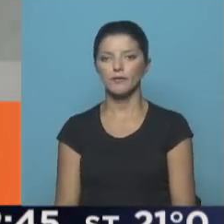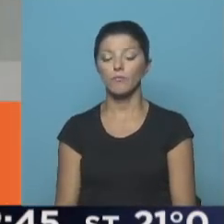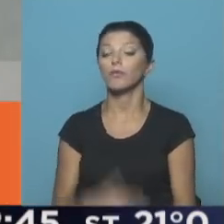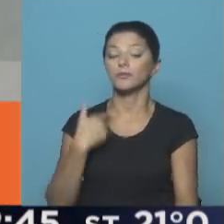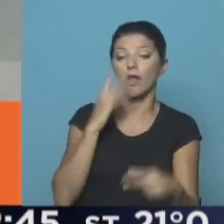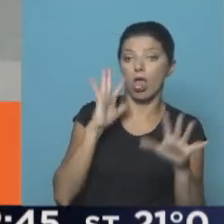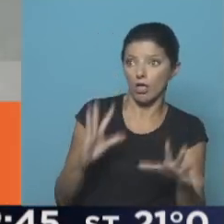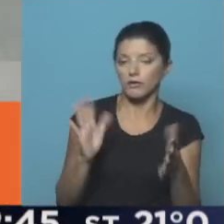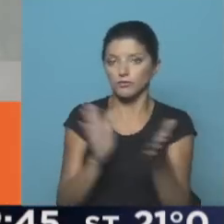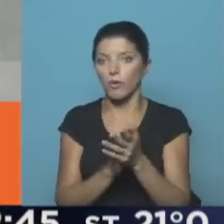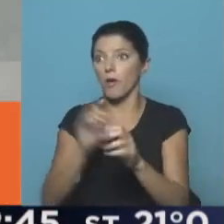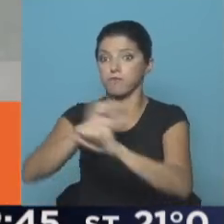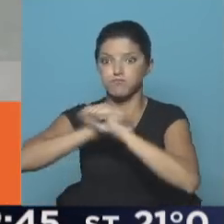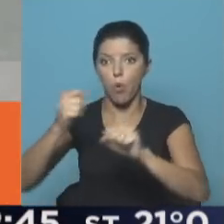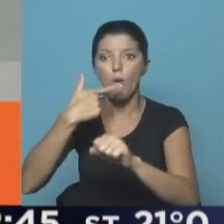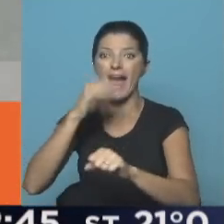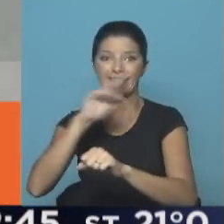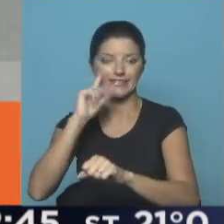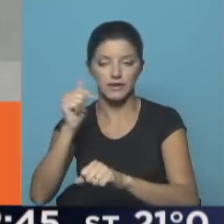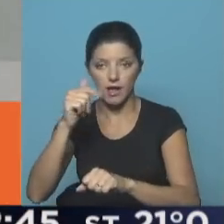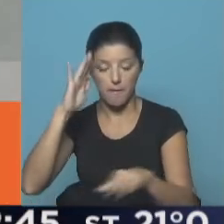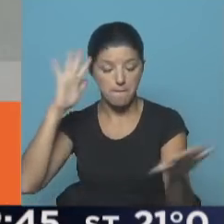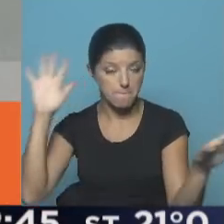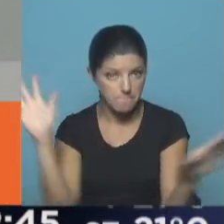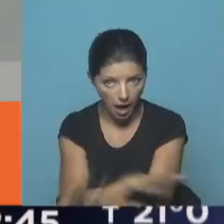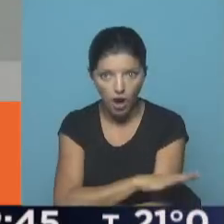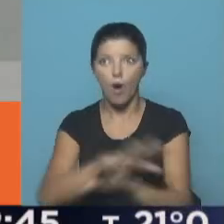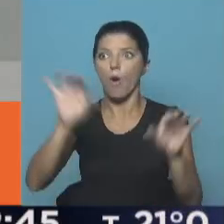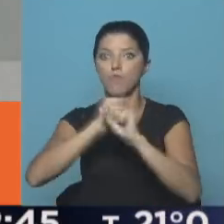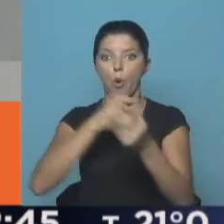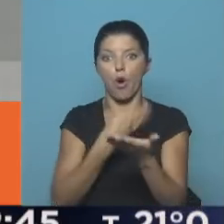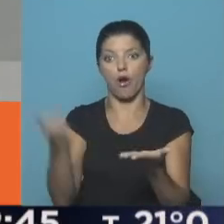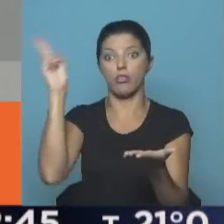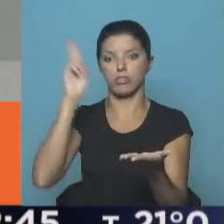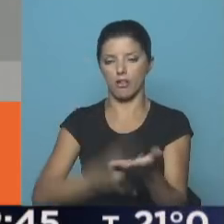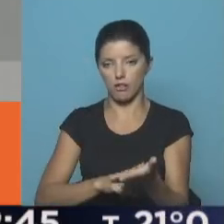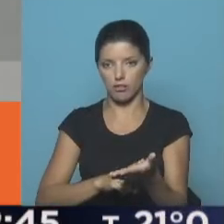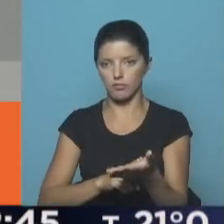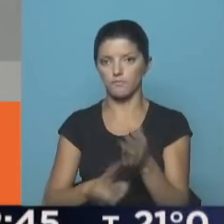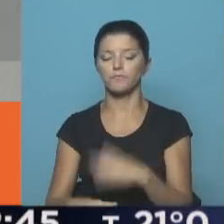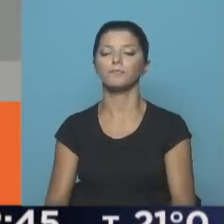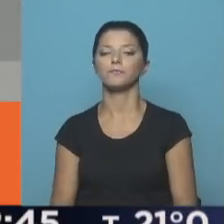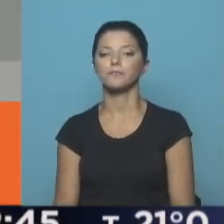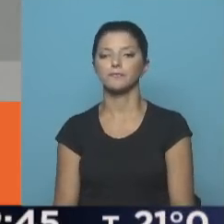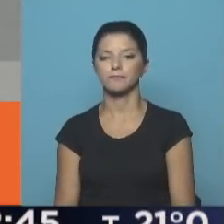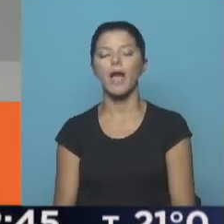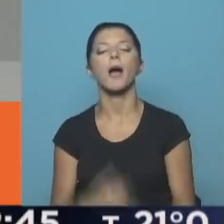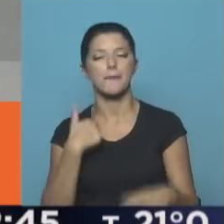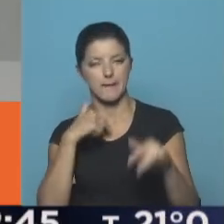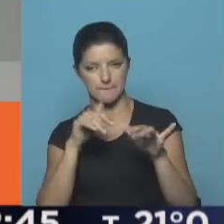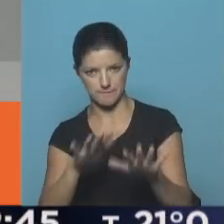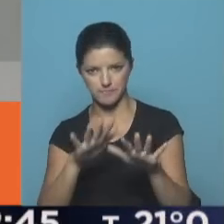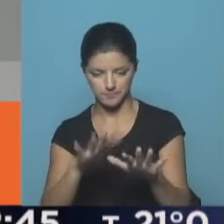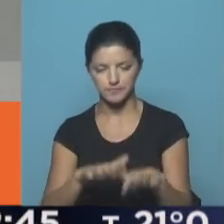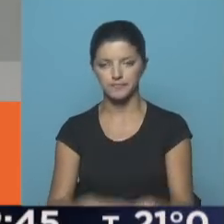recuperando de lo que había sido el ataque en Siria, apareció este nuevo ataque, ¿no? Este nuevo ataque que, a ver,